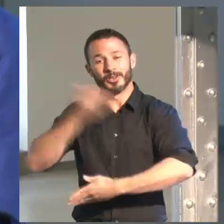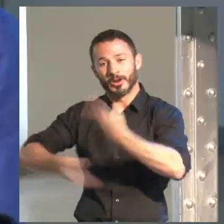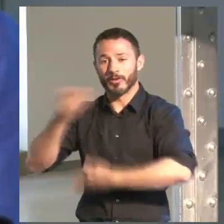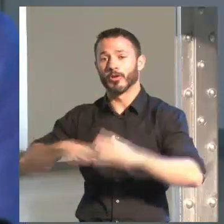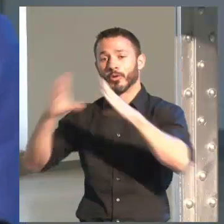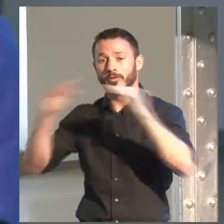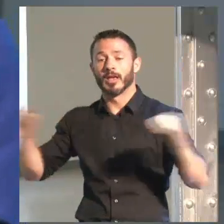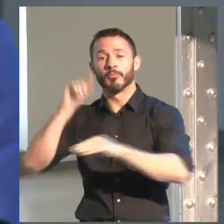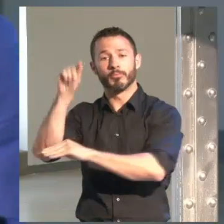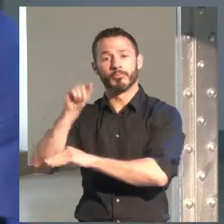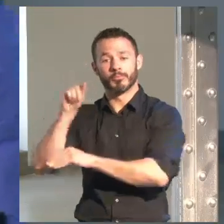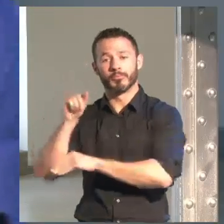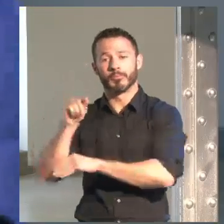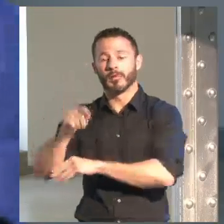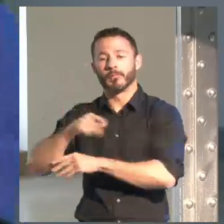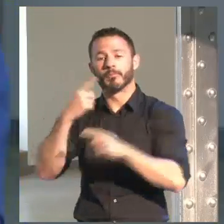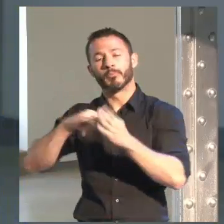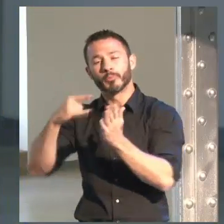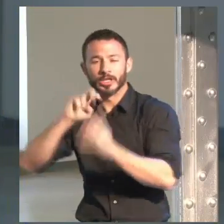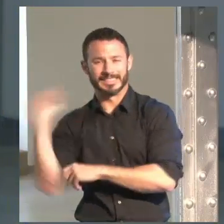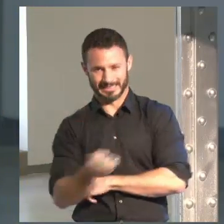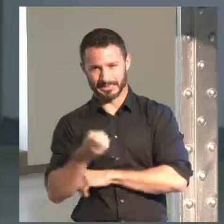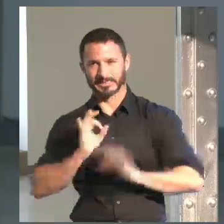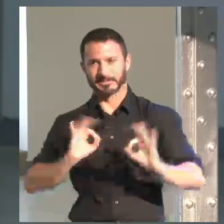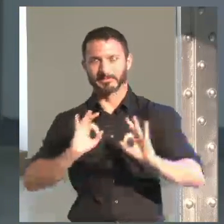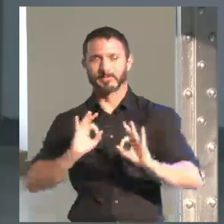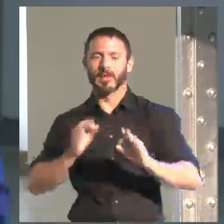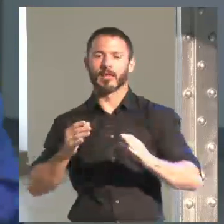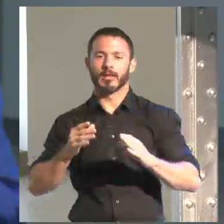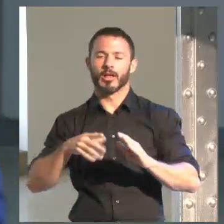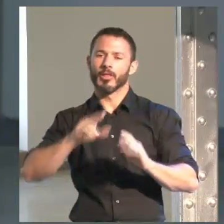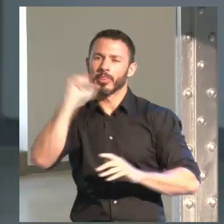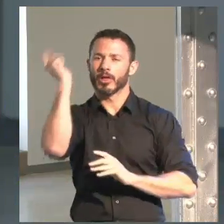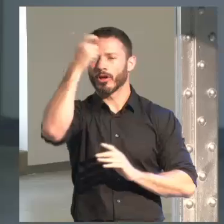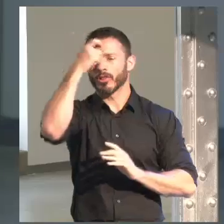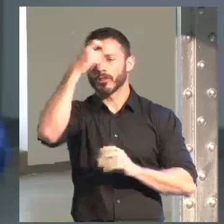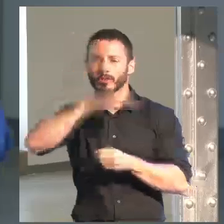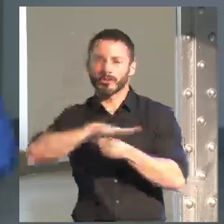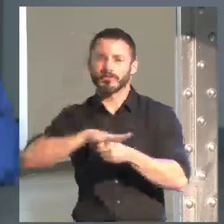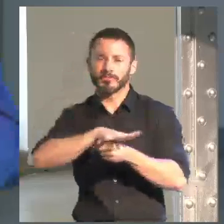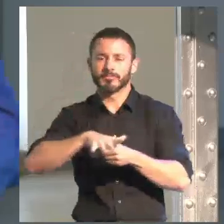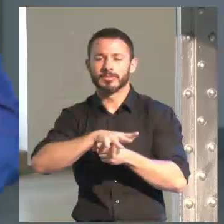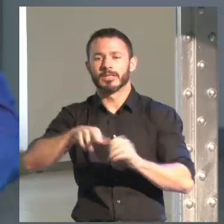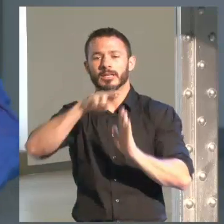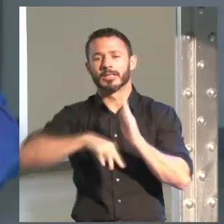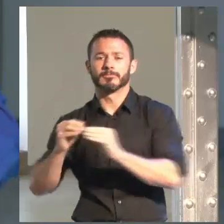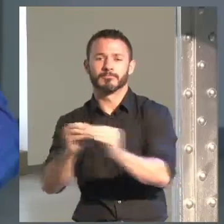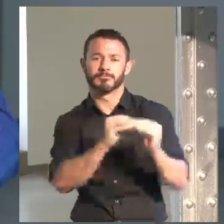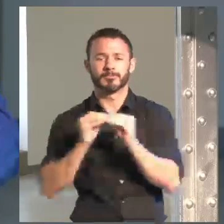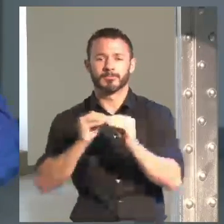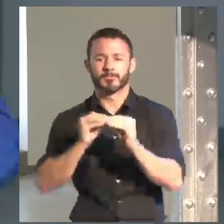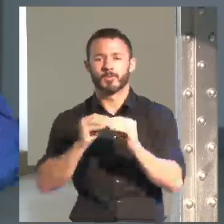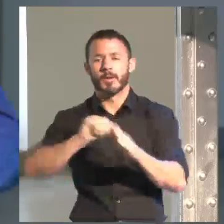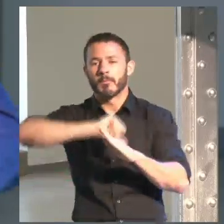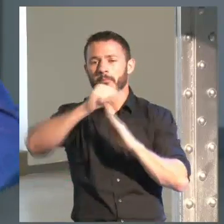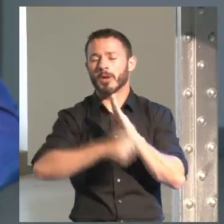Politécnica de Madrid. Un concepto, Level Playing Field, aplicado en este caso al marco normativo que debe regir entre